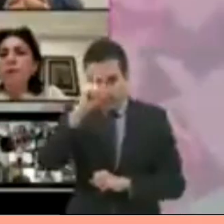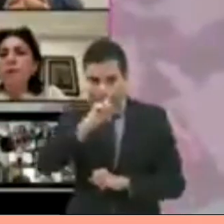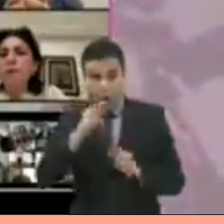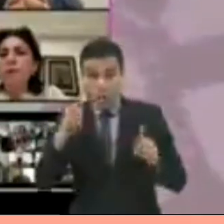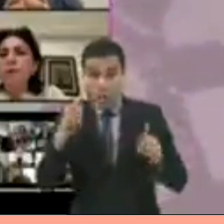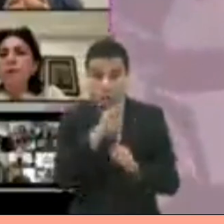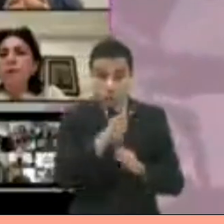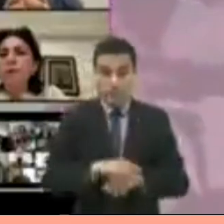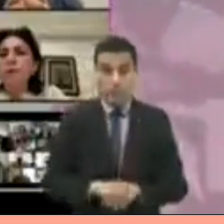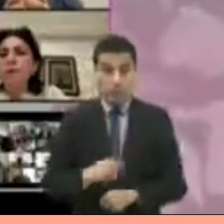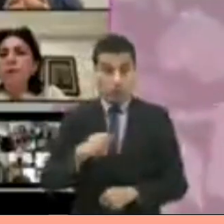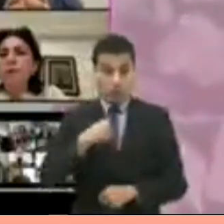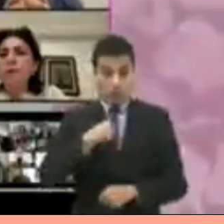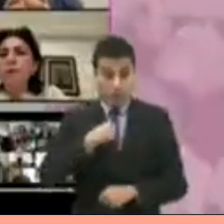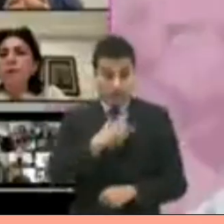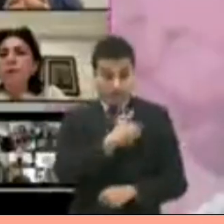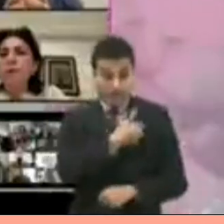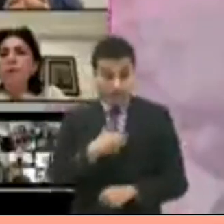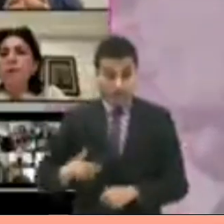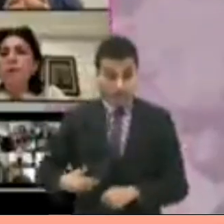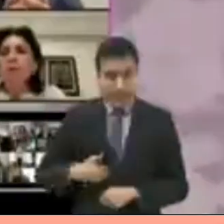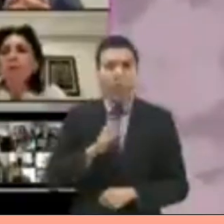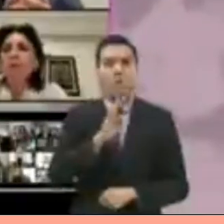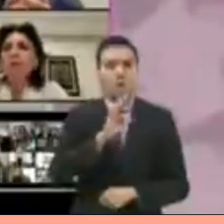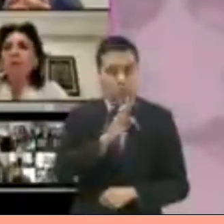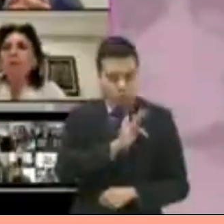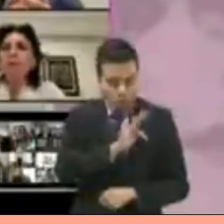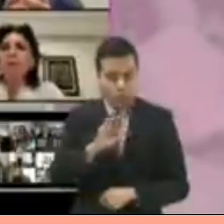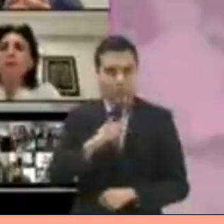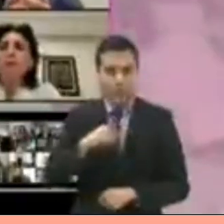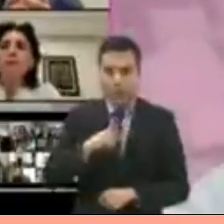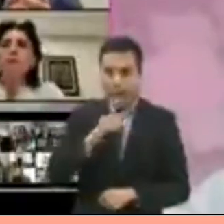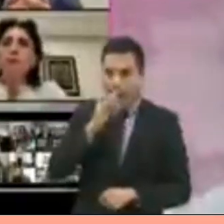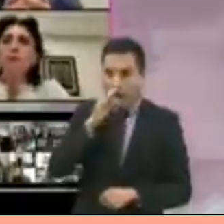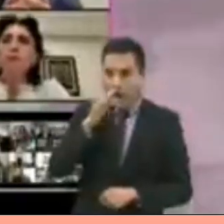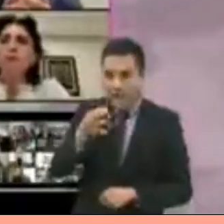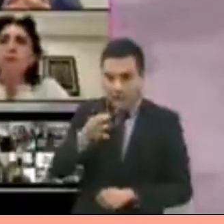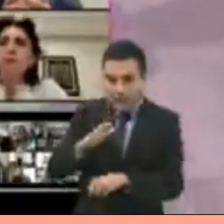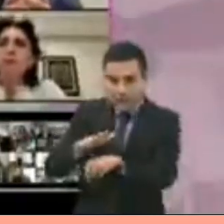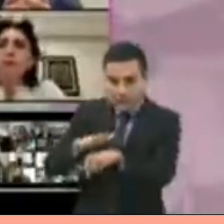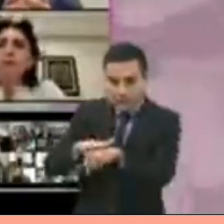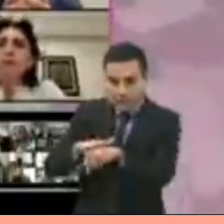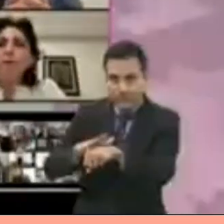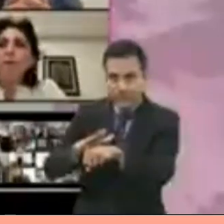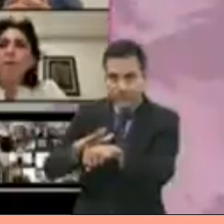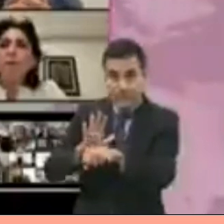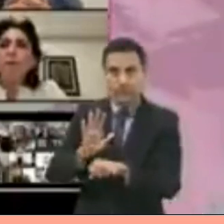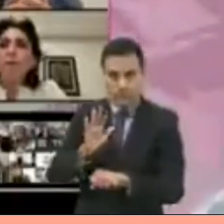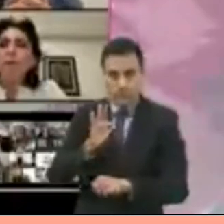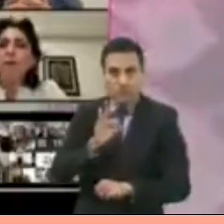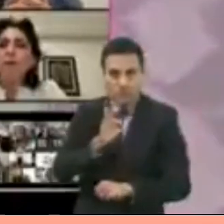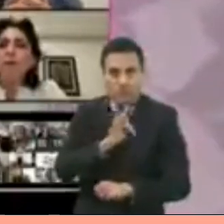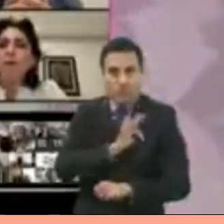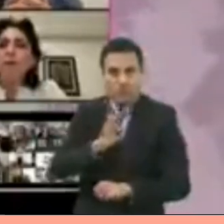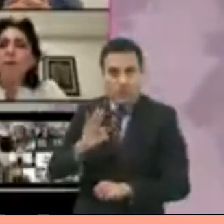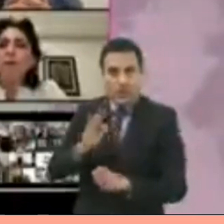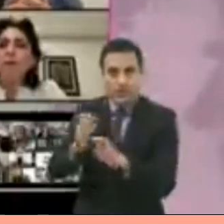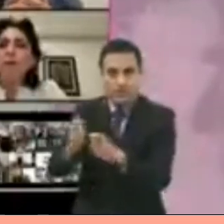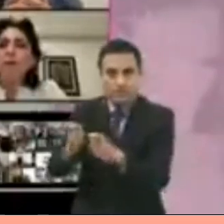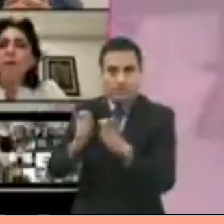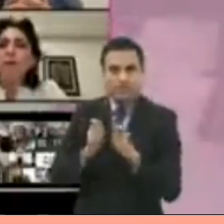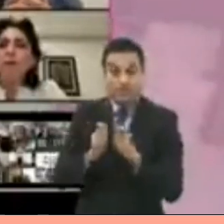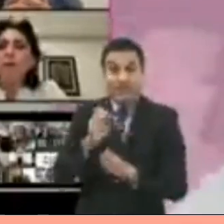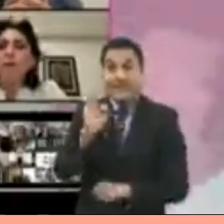es decir, un servidor, le advertirá sobre la posibilidad de retirar el uso de la palabra. Si el orador reitera su